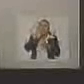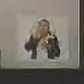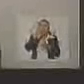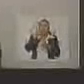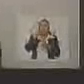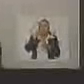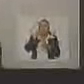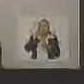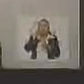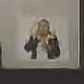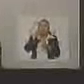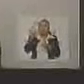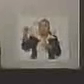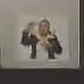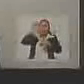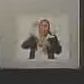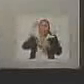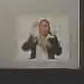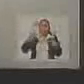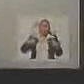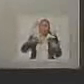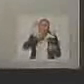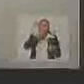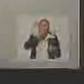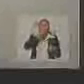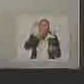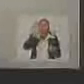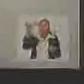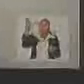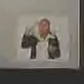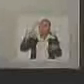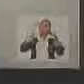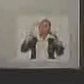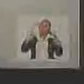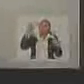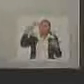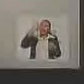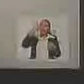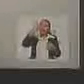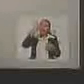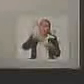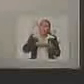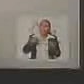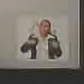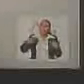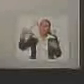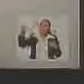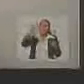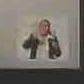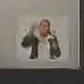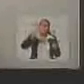de 3.000 mujeres de la tercera edad y que lamentablemente, y gracias a la falta de